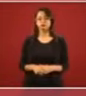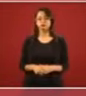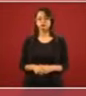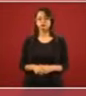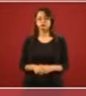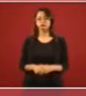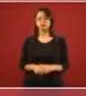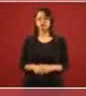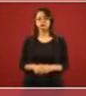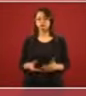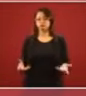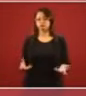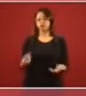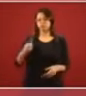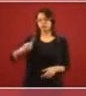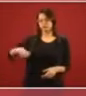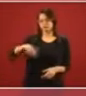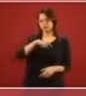actuemos como represores,